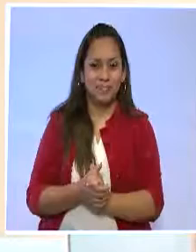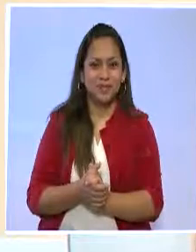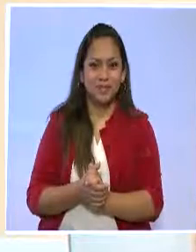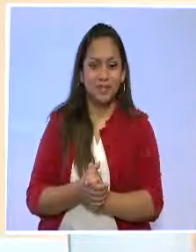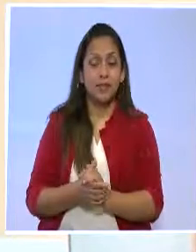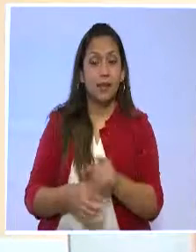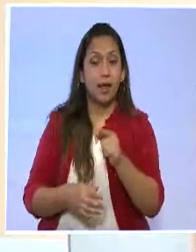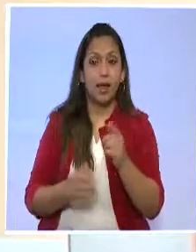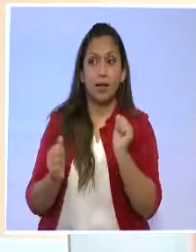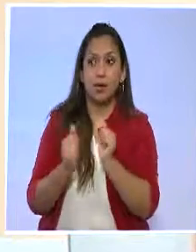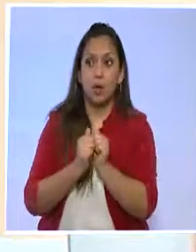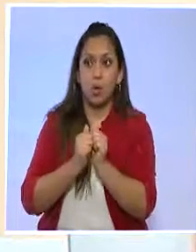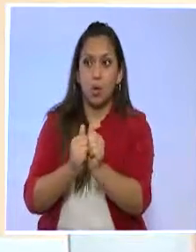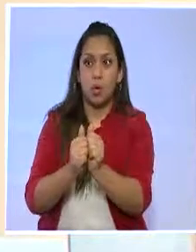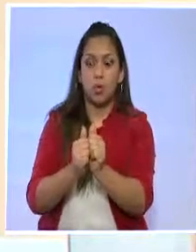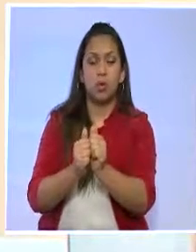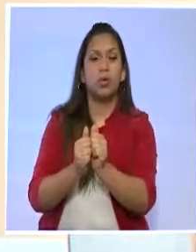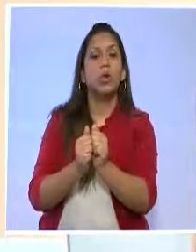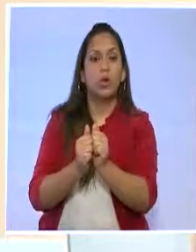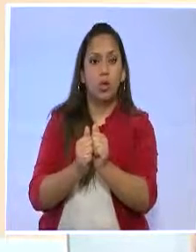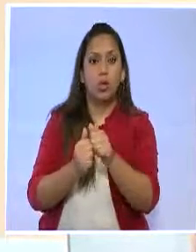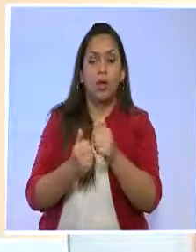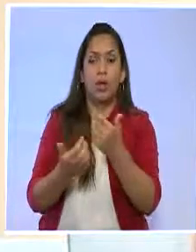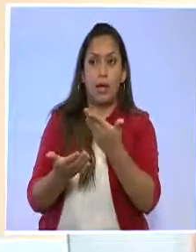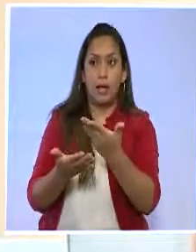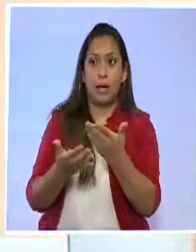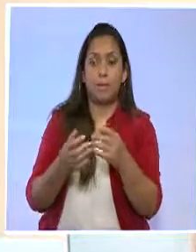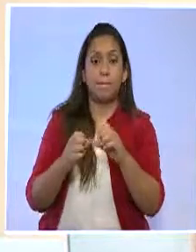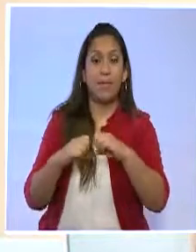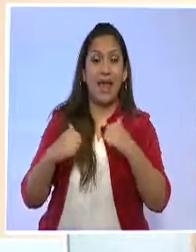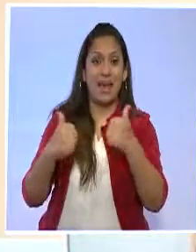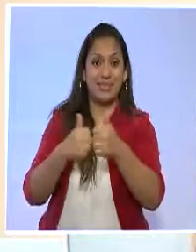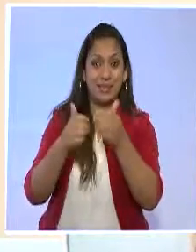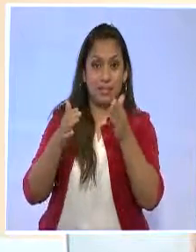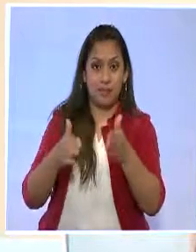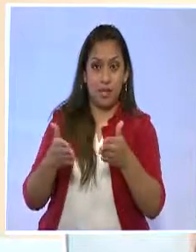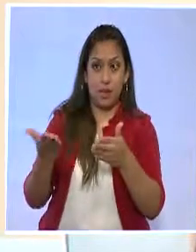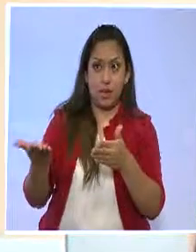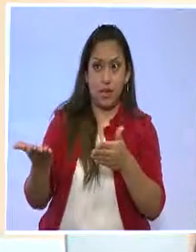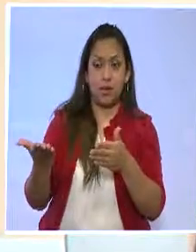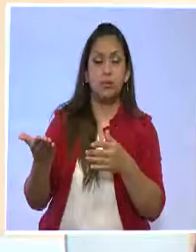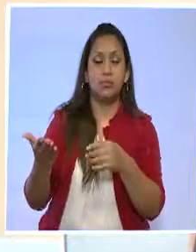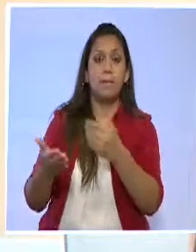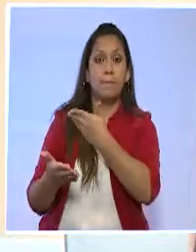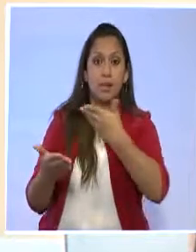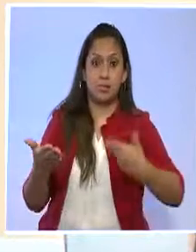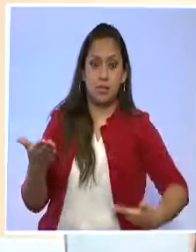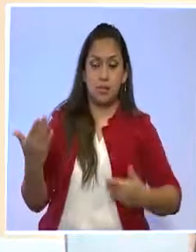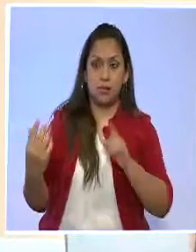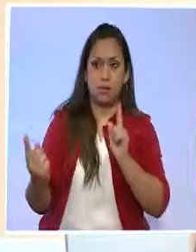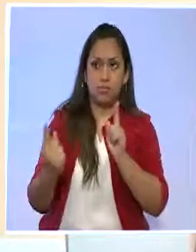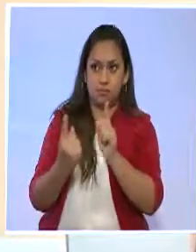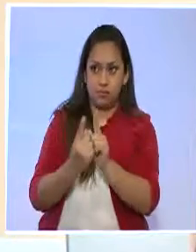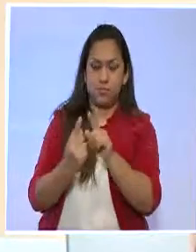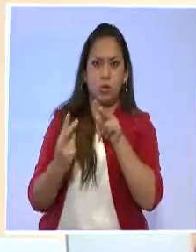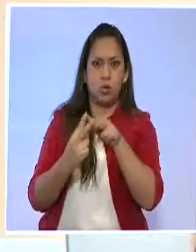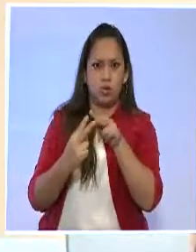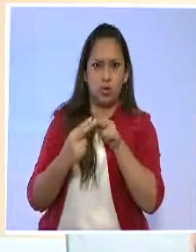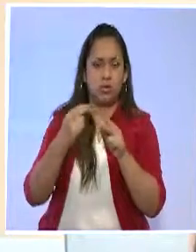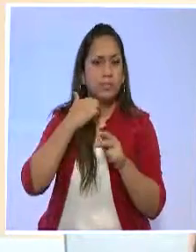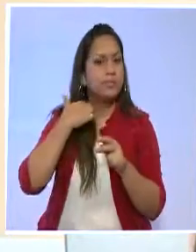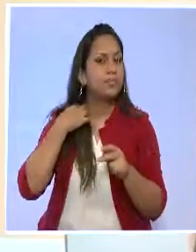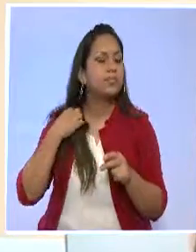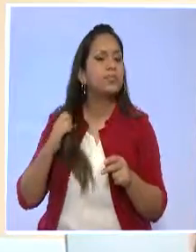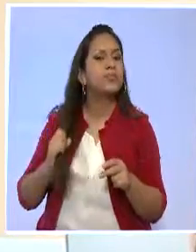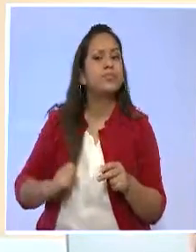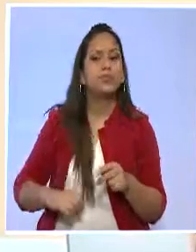presidente de la asamblea de san petersburgo con el que hablamos también de la posibilidad san petesburgo es un puerto